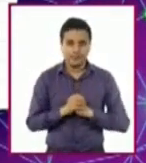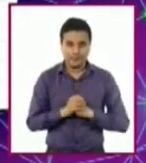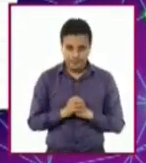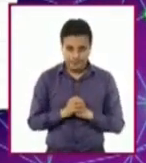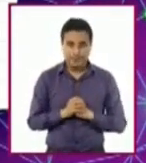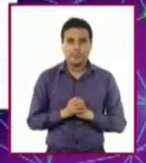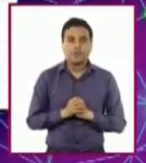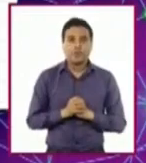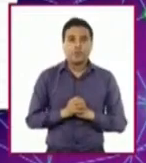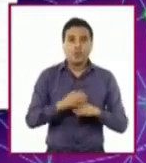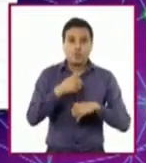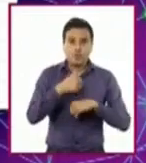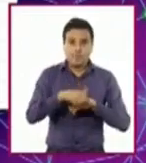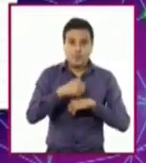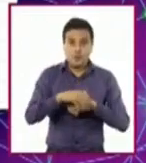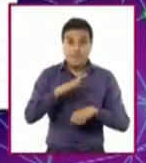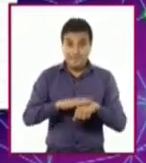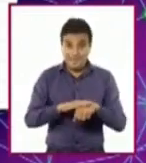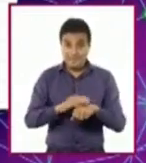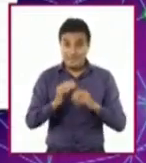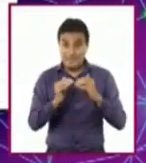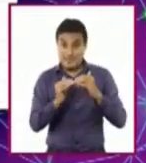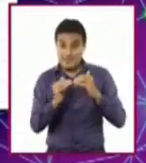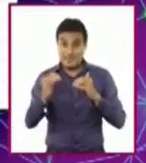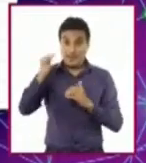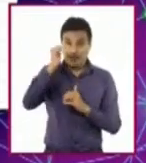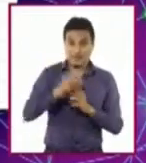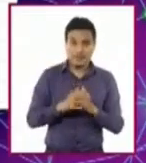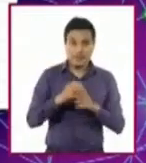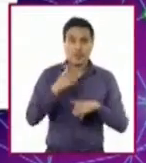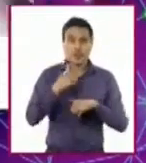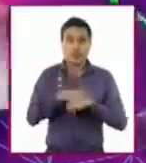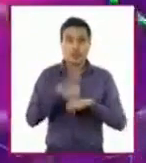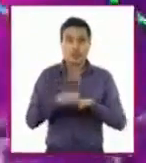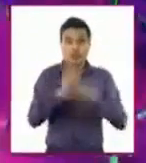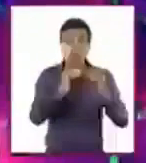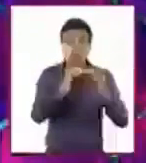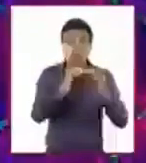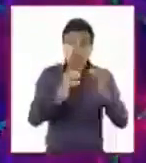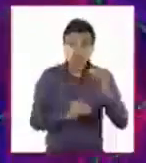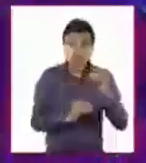el valor del dato más grande y el valor del dato más pequeño